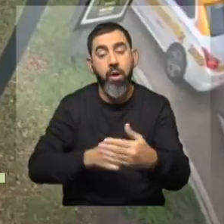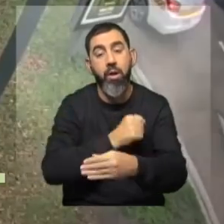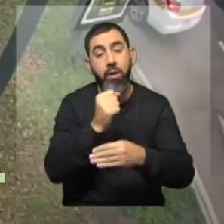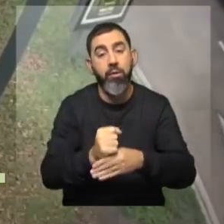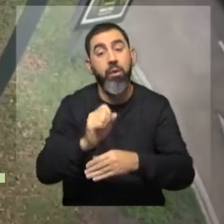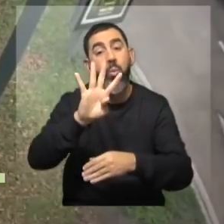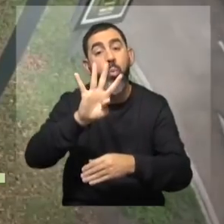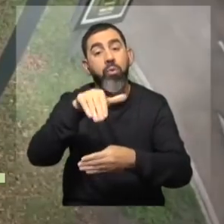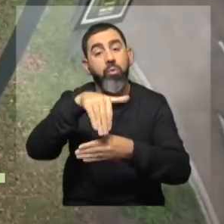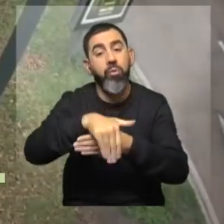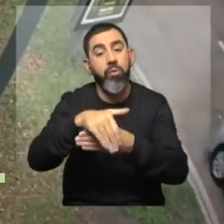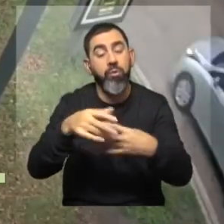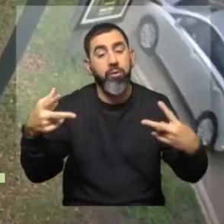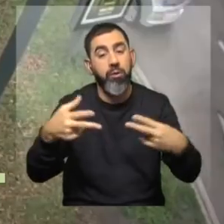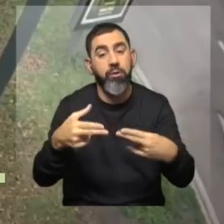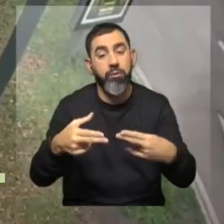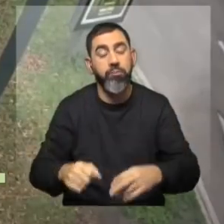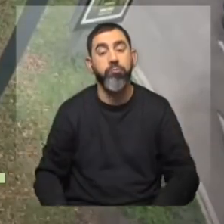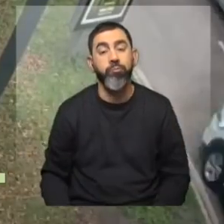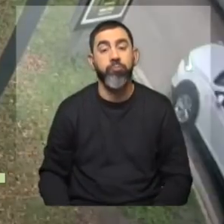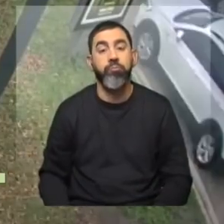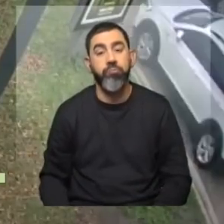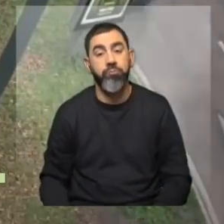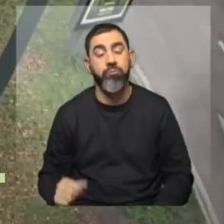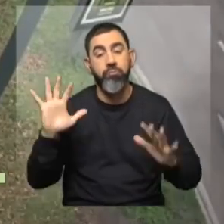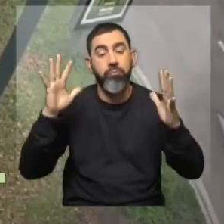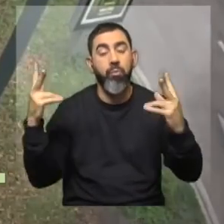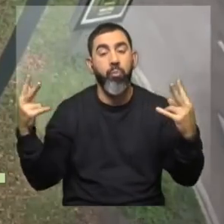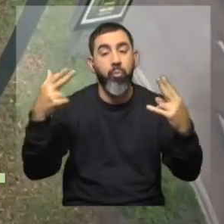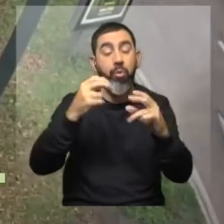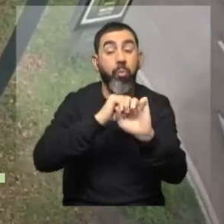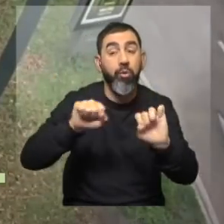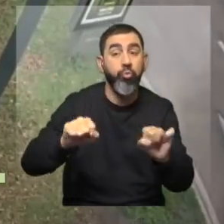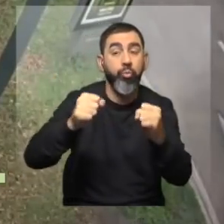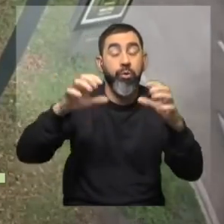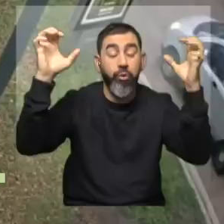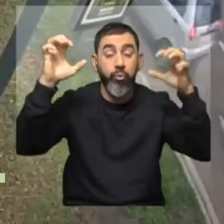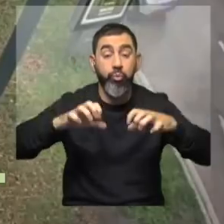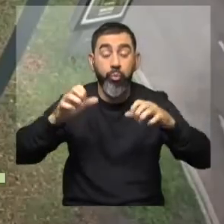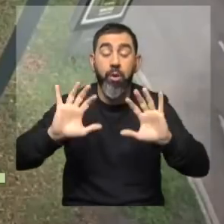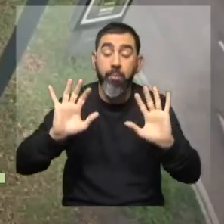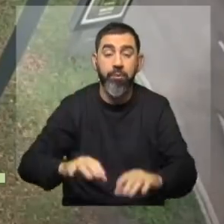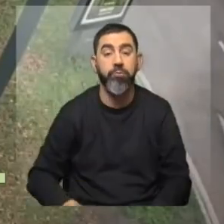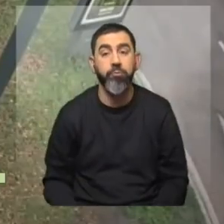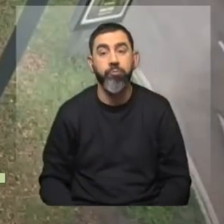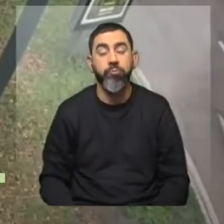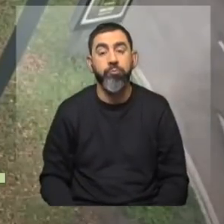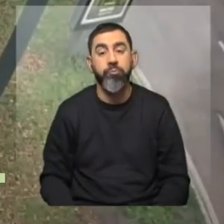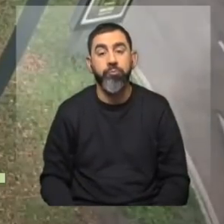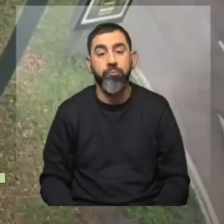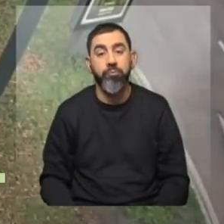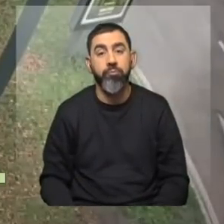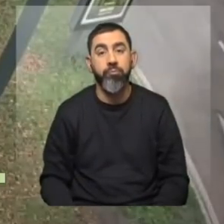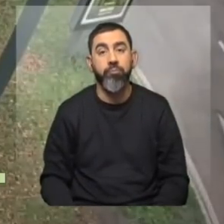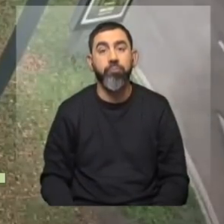hasta las cuatro de la tarde por trabajos de poda que este quizás se pueda llegar a suspender por la poda si sigue lloviendo